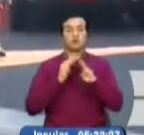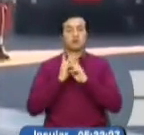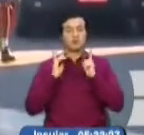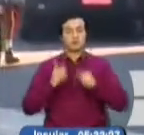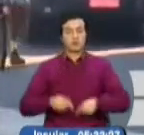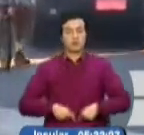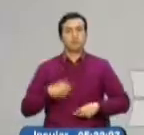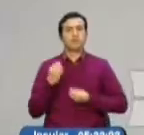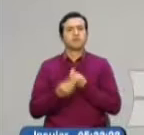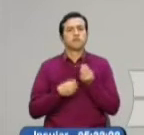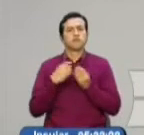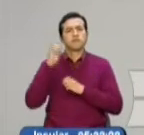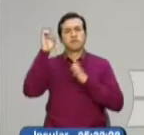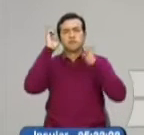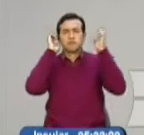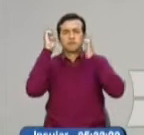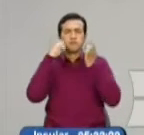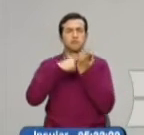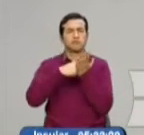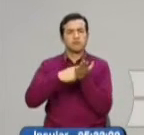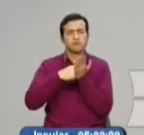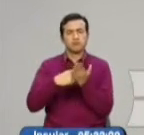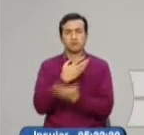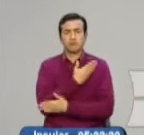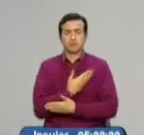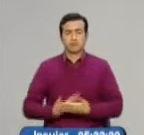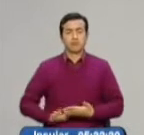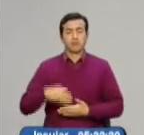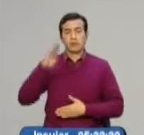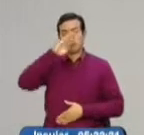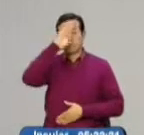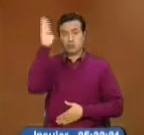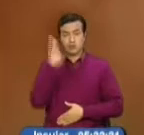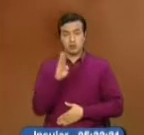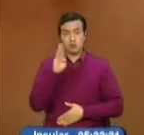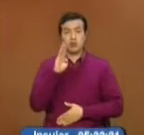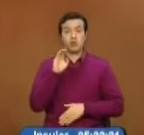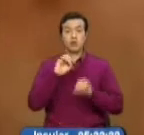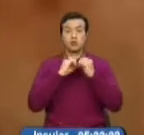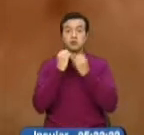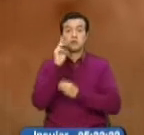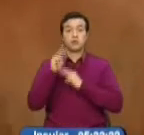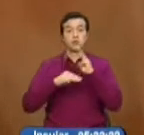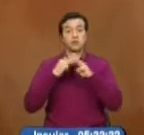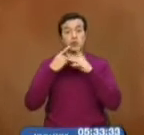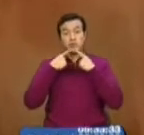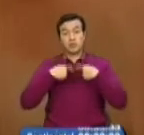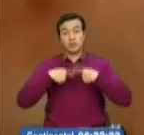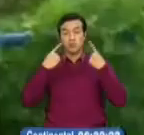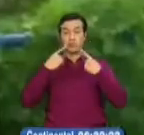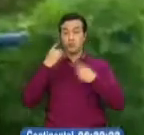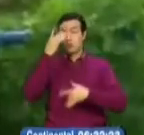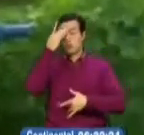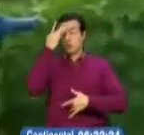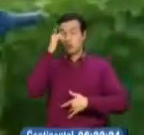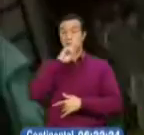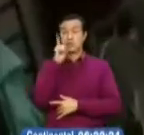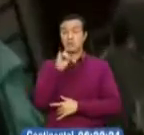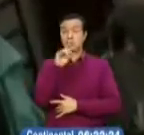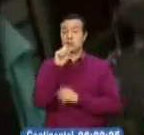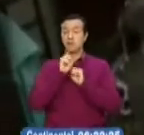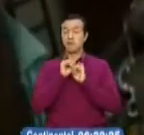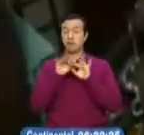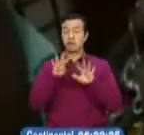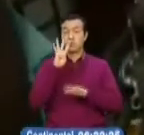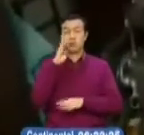Salud desarrollará estrategias conjuntas con la presidenta Dilma Rousseff. La OMS calcula que en este año la pandemia del virus del Zika infectará